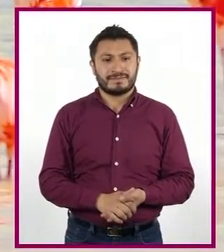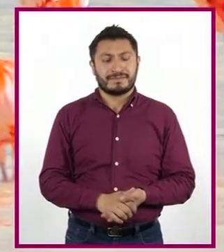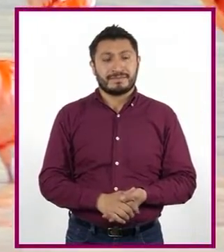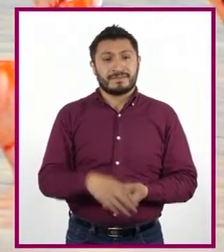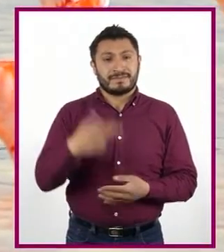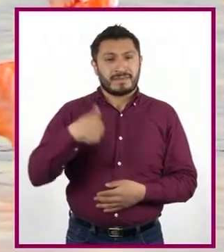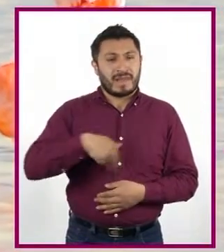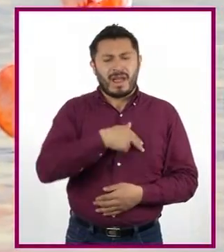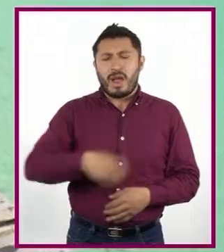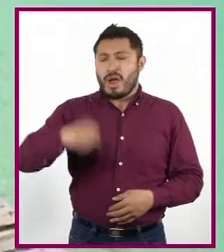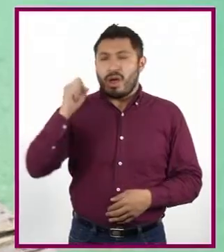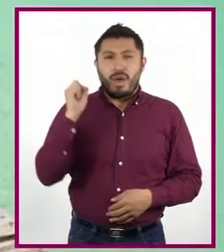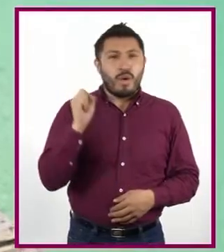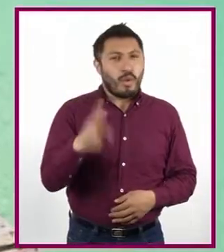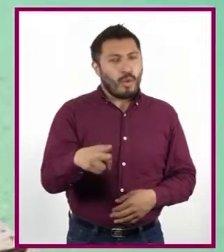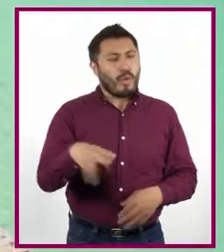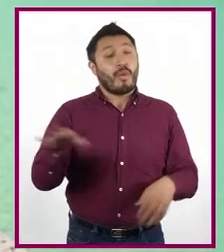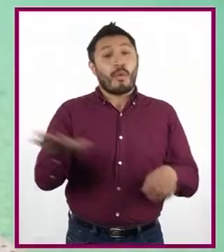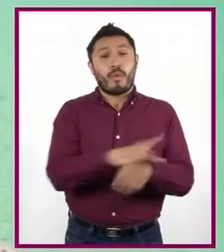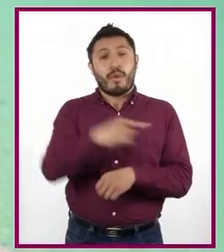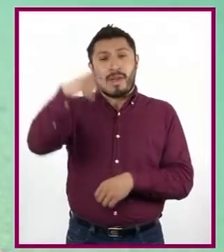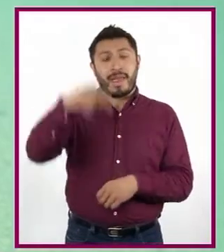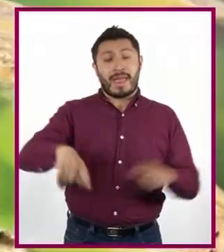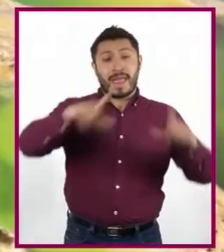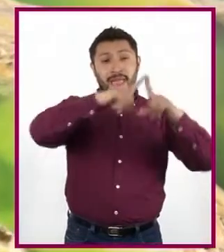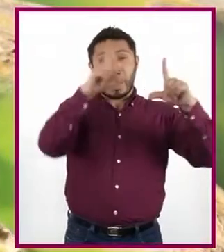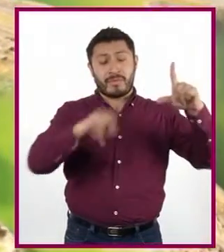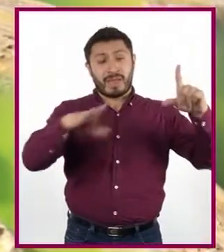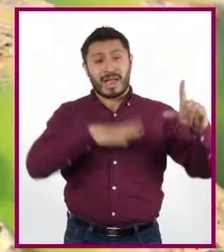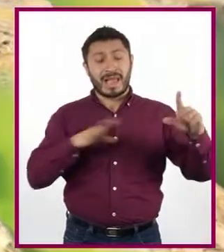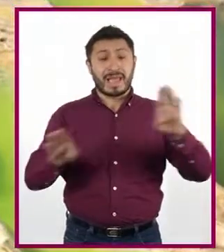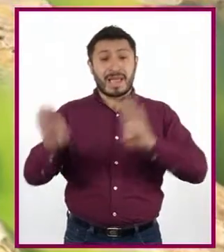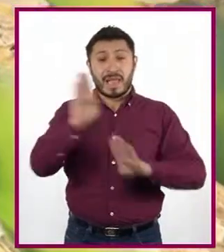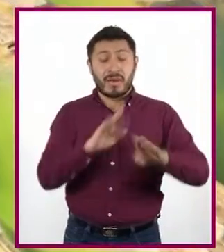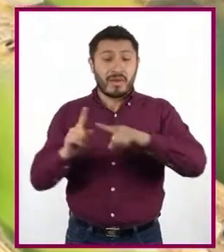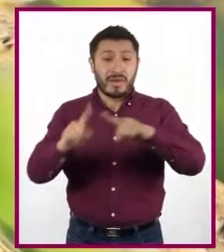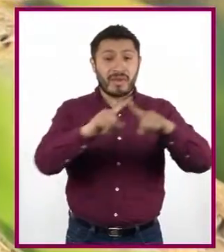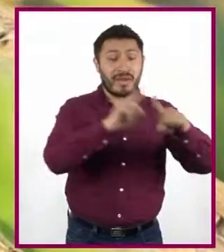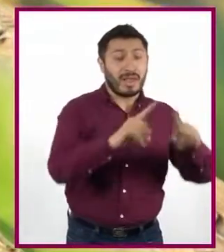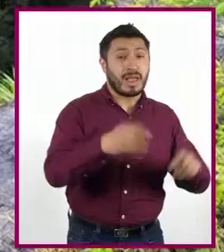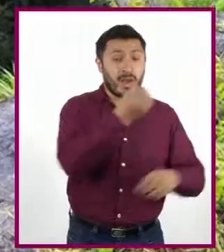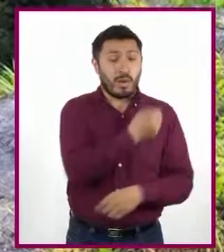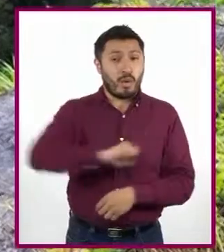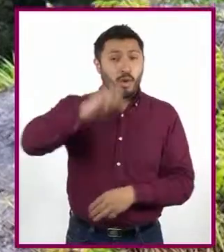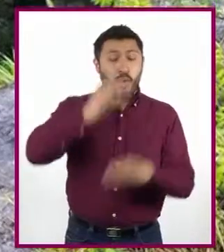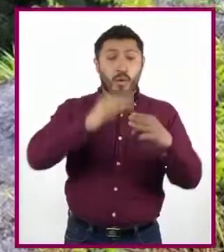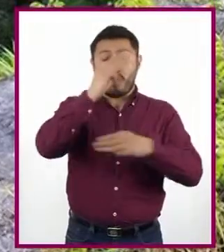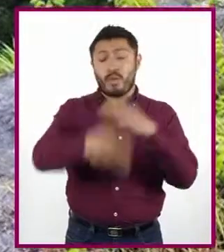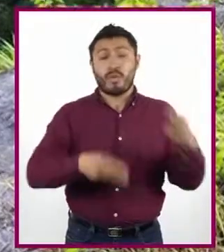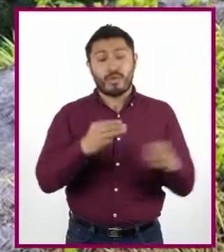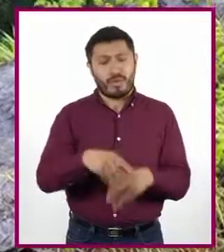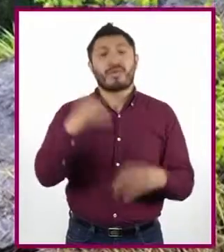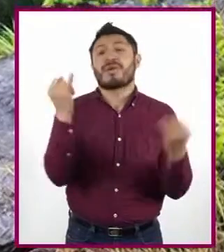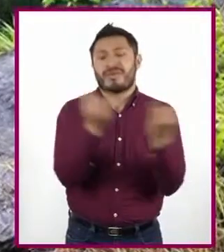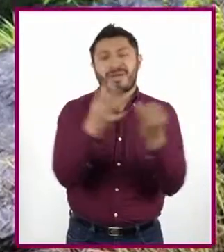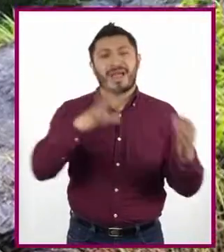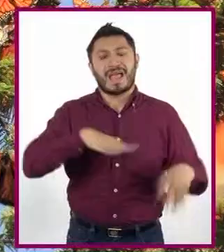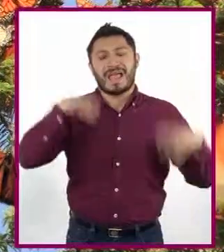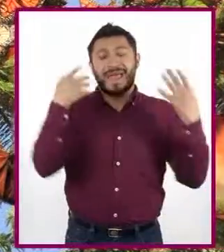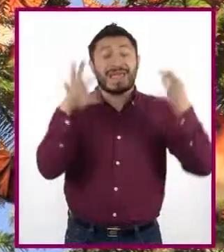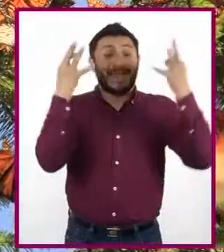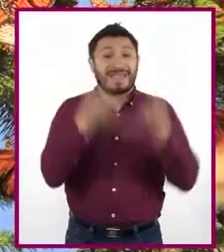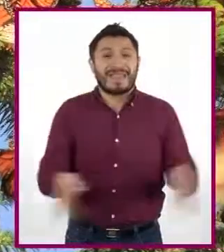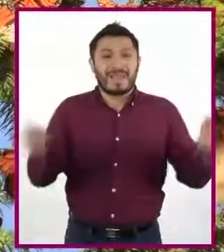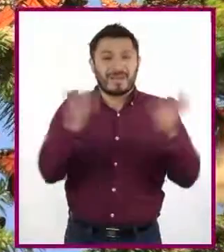Somos afortunados porque México posee una biodiversidad de fama mundial, que también tiene un papel relevante